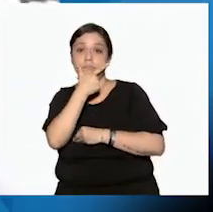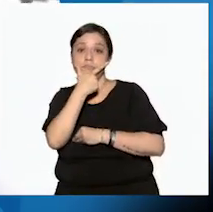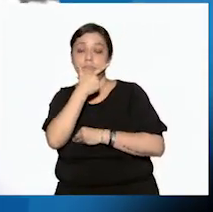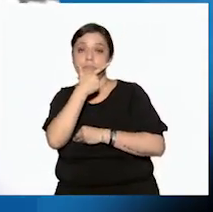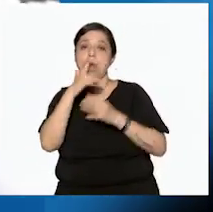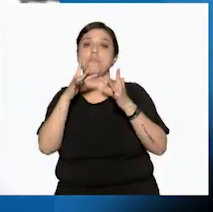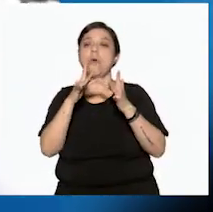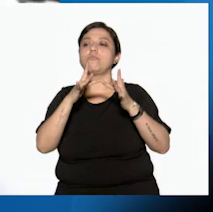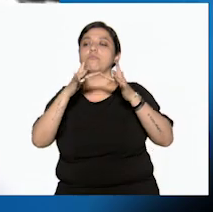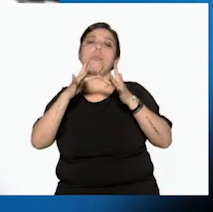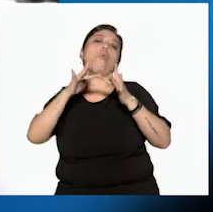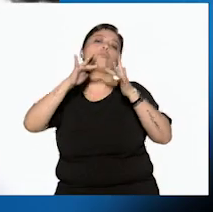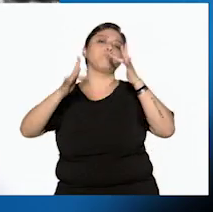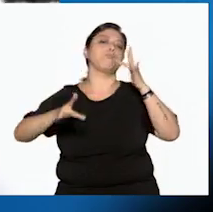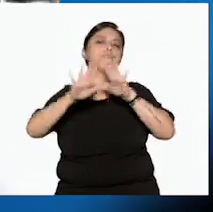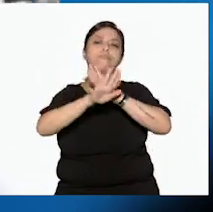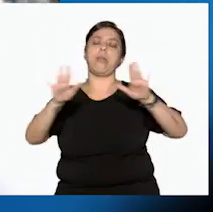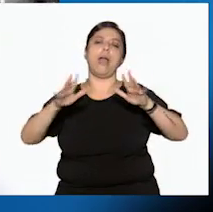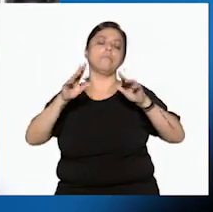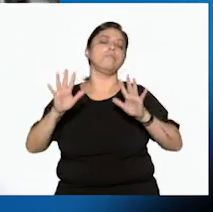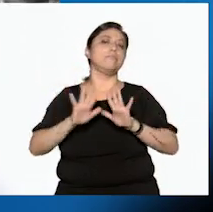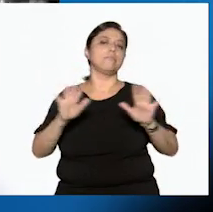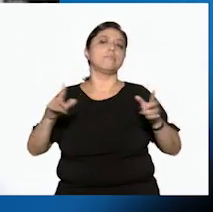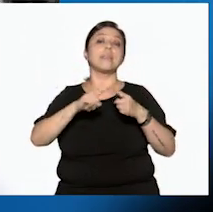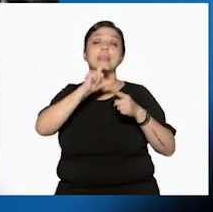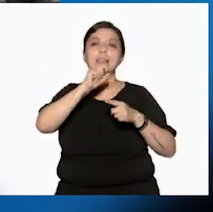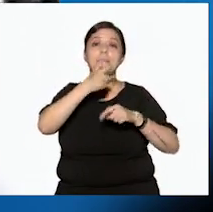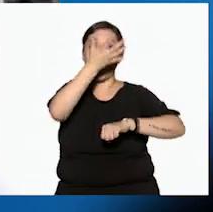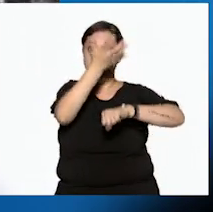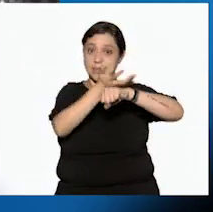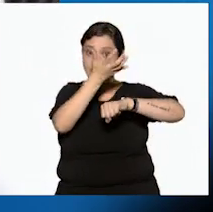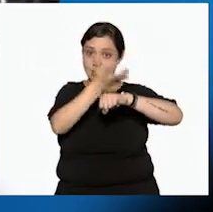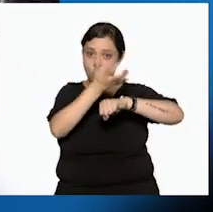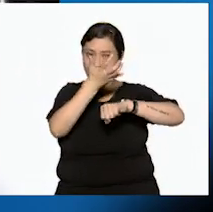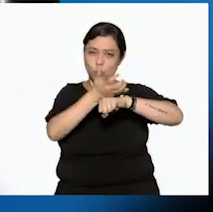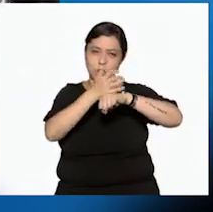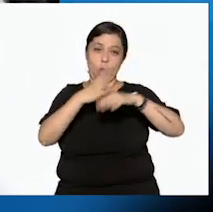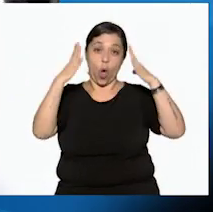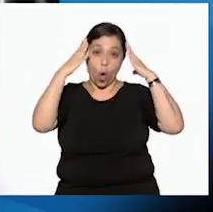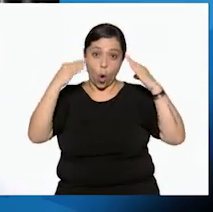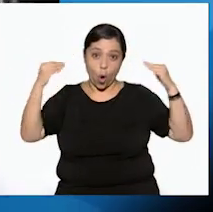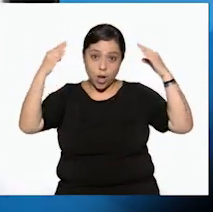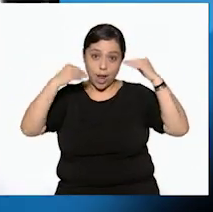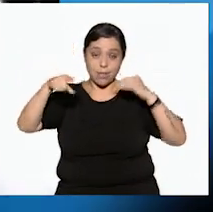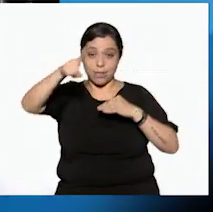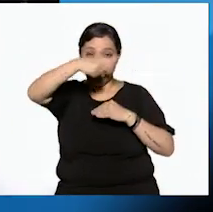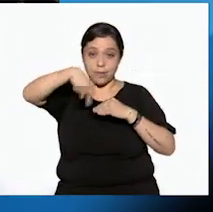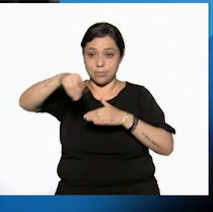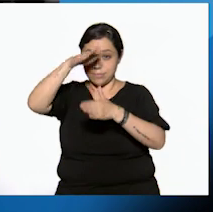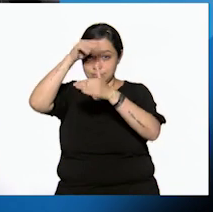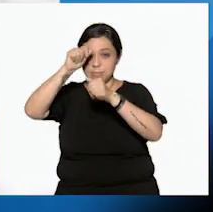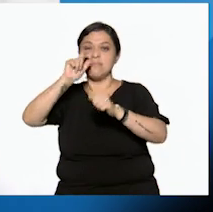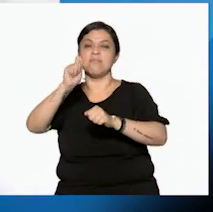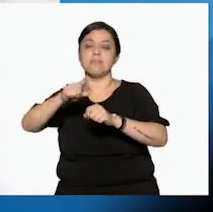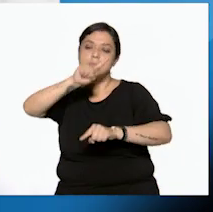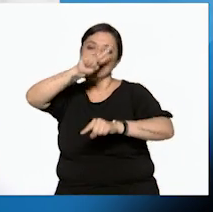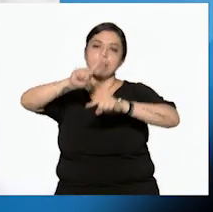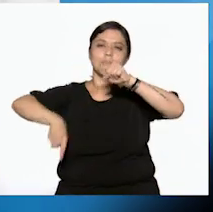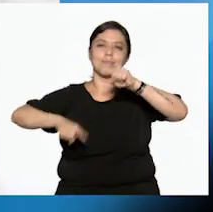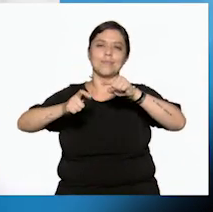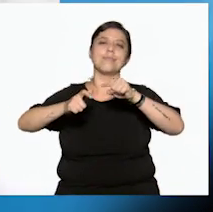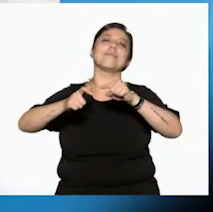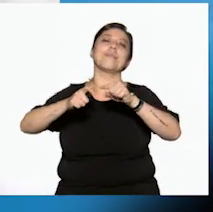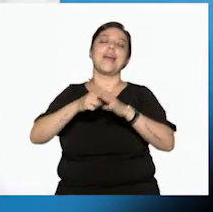relaciones diplomáticas con México y los Estados Unidos y los Países Bajos decretaron un embargo comercial.